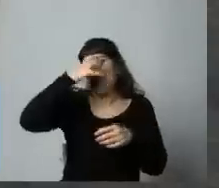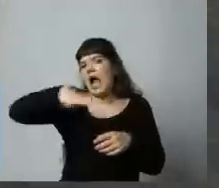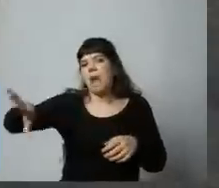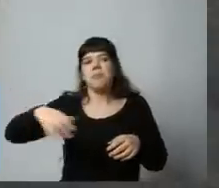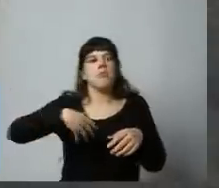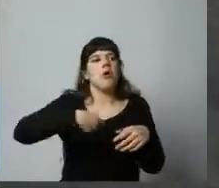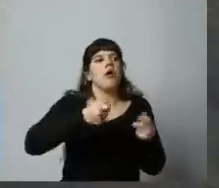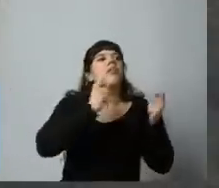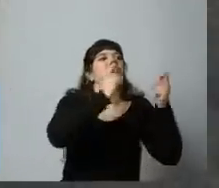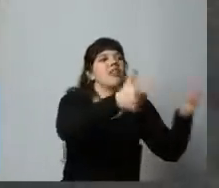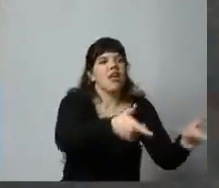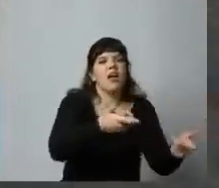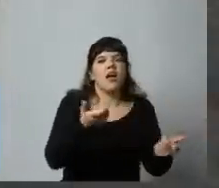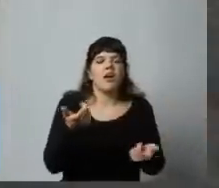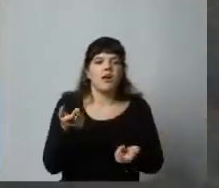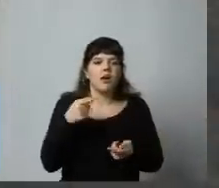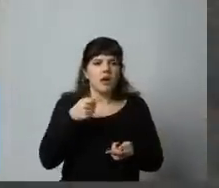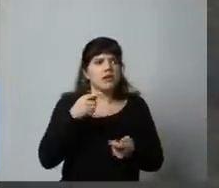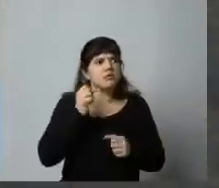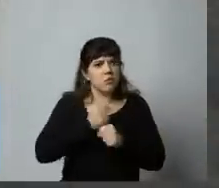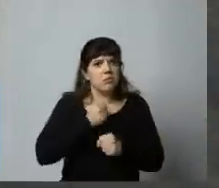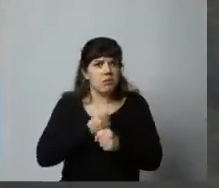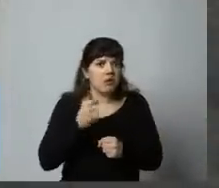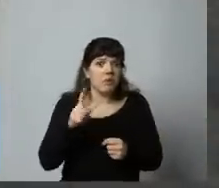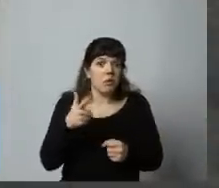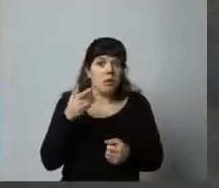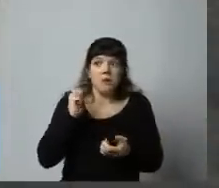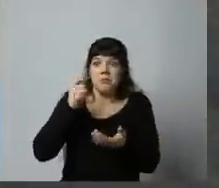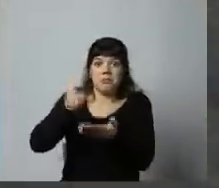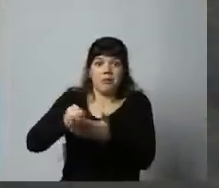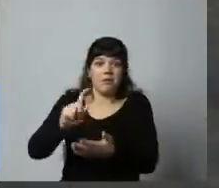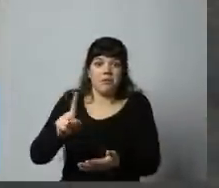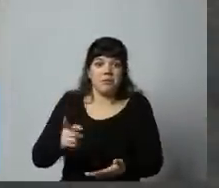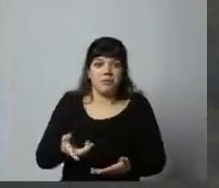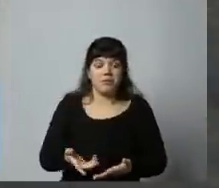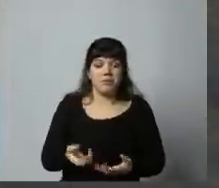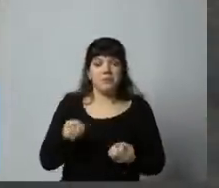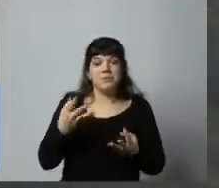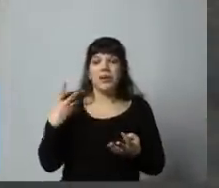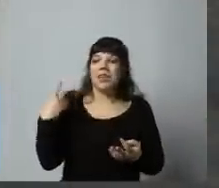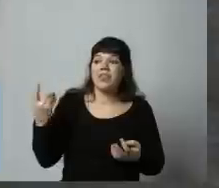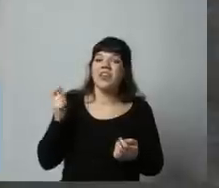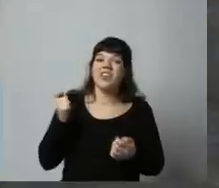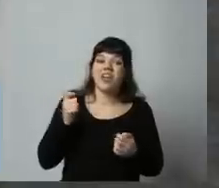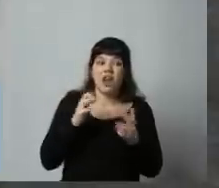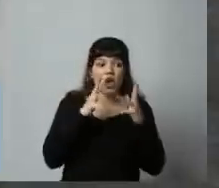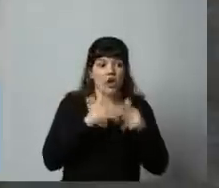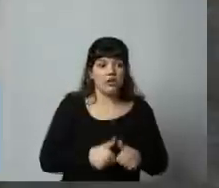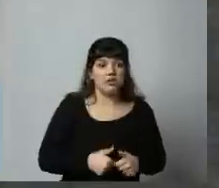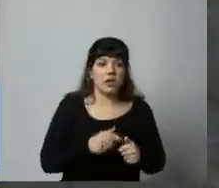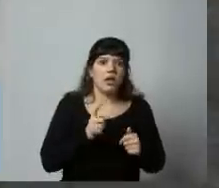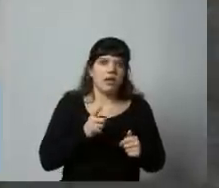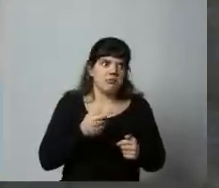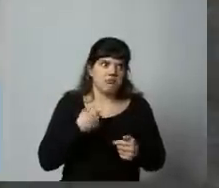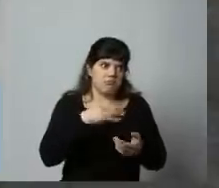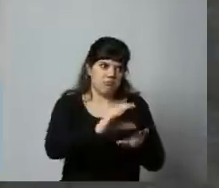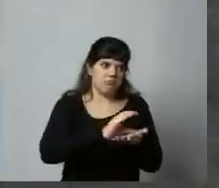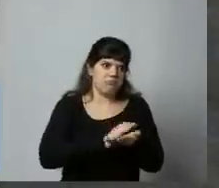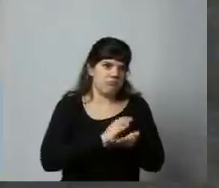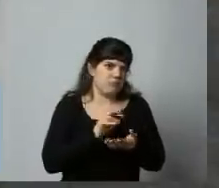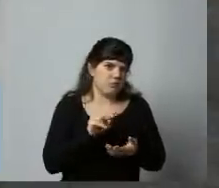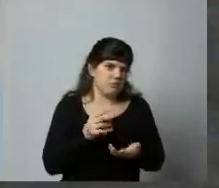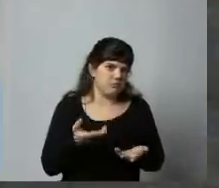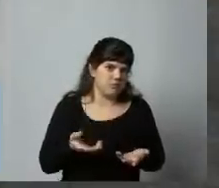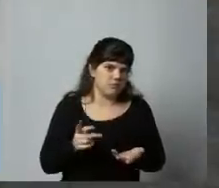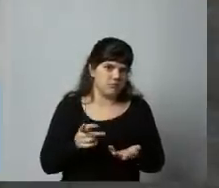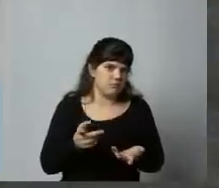dir todos esos trabajan honorari porque el director que tiene comedor a cargo cobrar Exactamente lo mismo que el que no tiene comedor